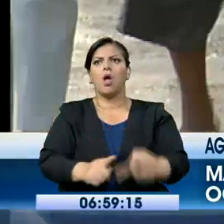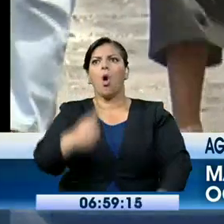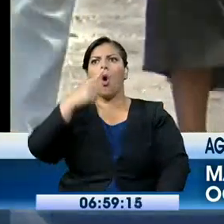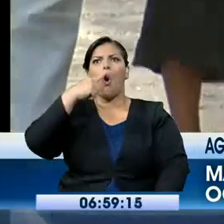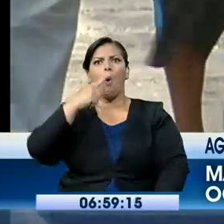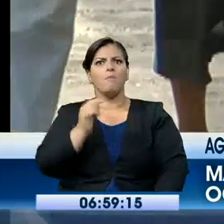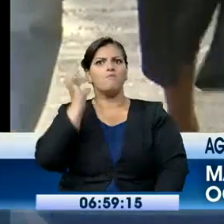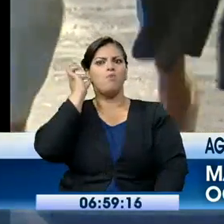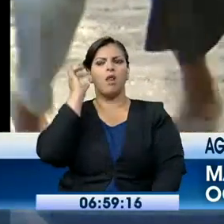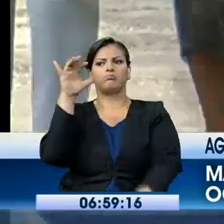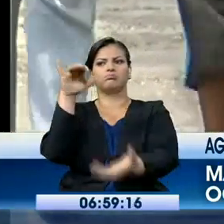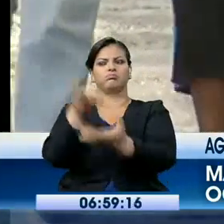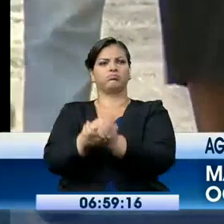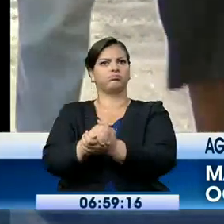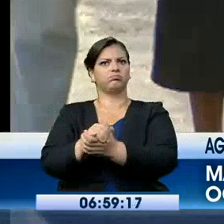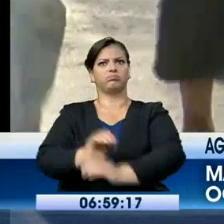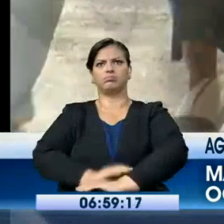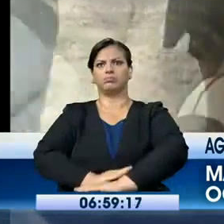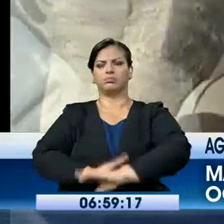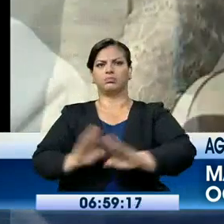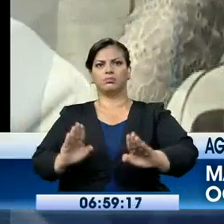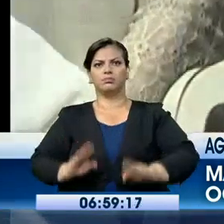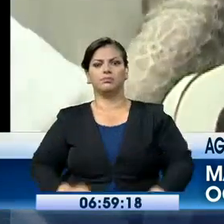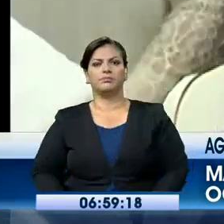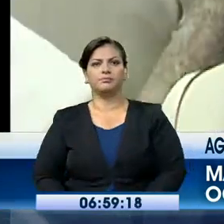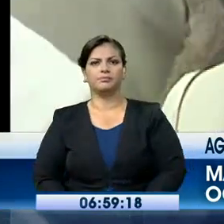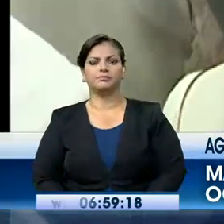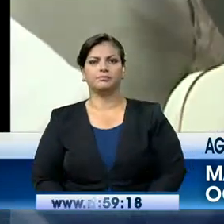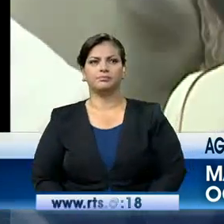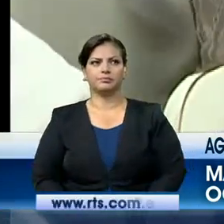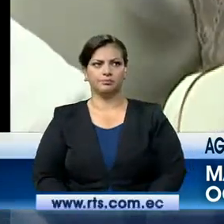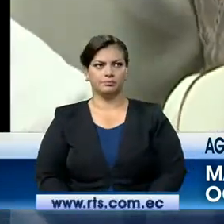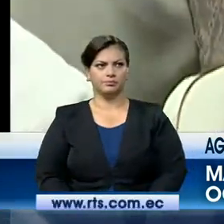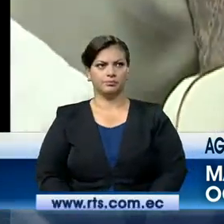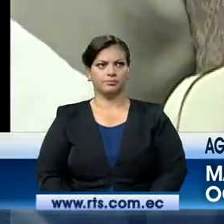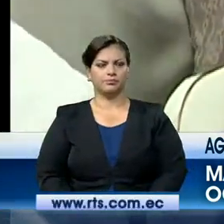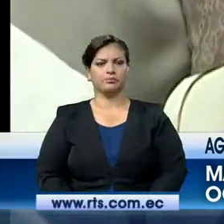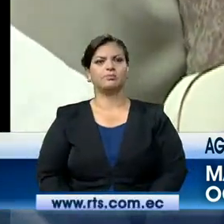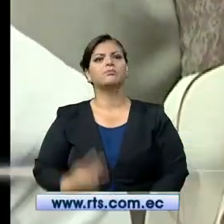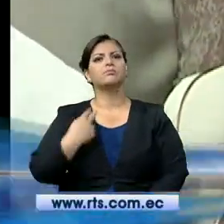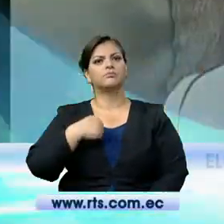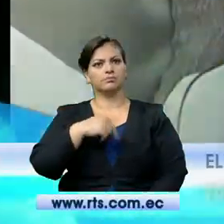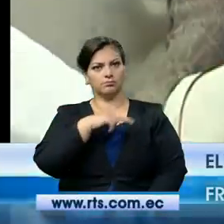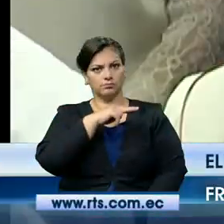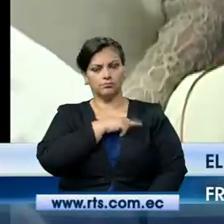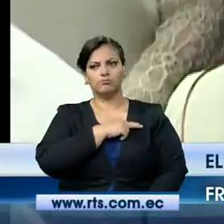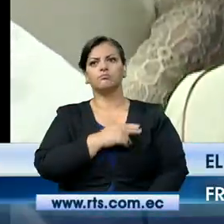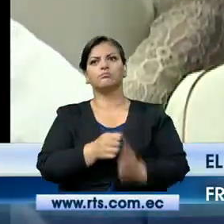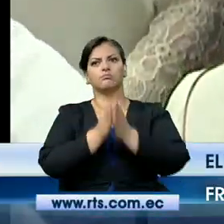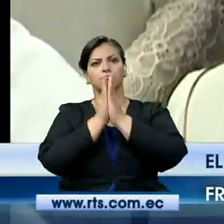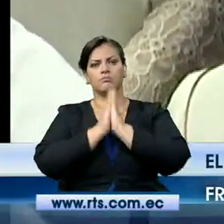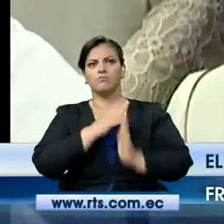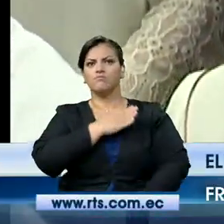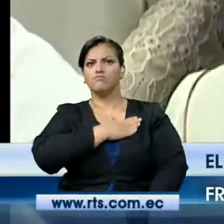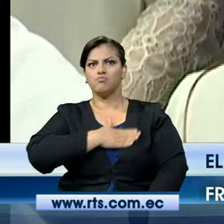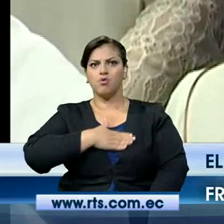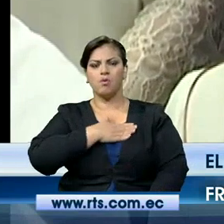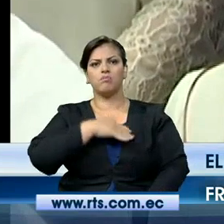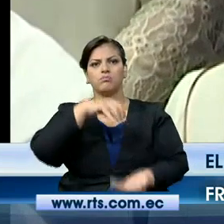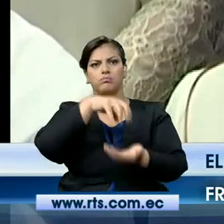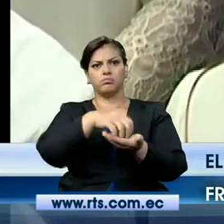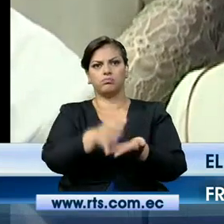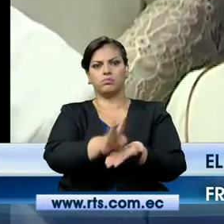el concepto de identidad de género. Lo que nosotros queremos es que dentro de la norma se quite toda